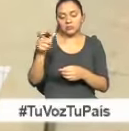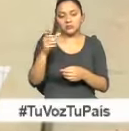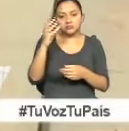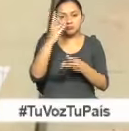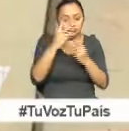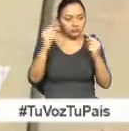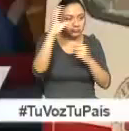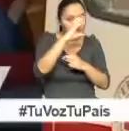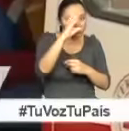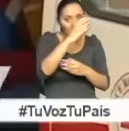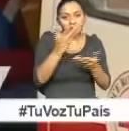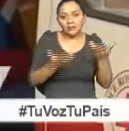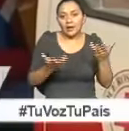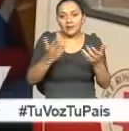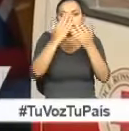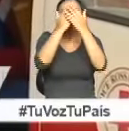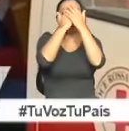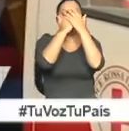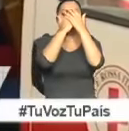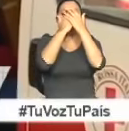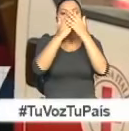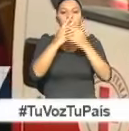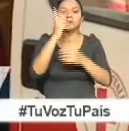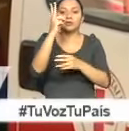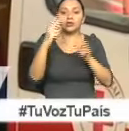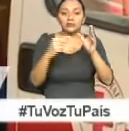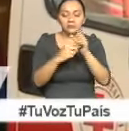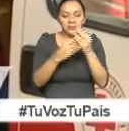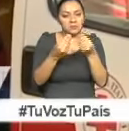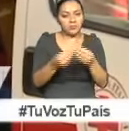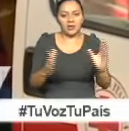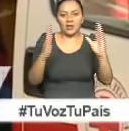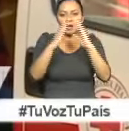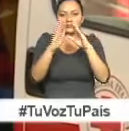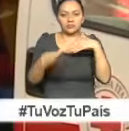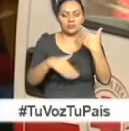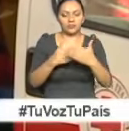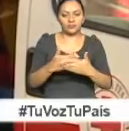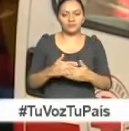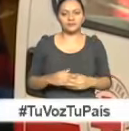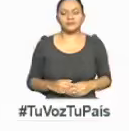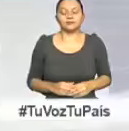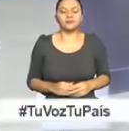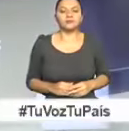sepultadas vivas. Unas 2.000 resultaron damnificadas.